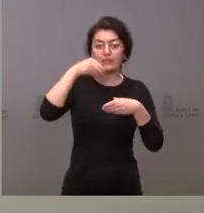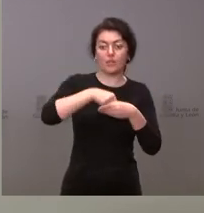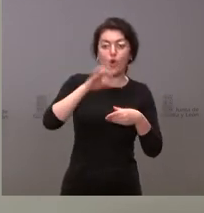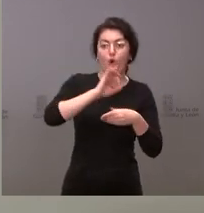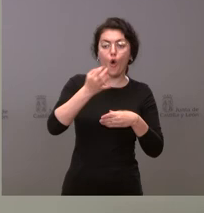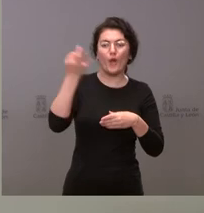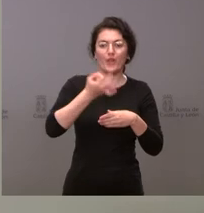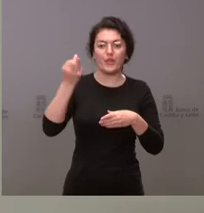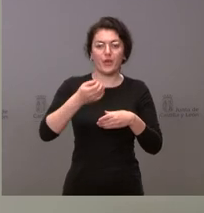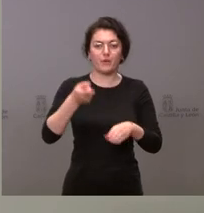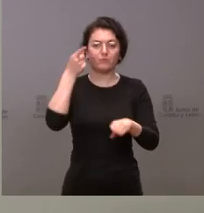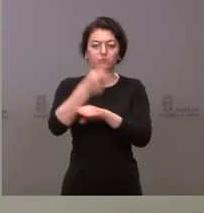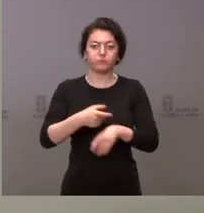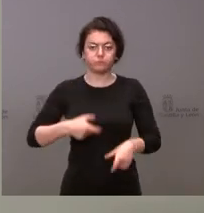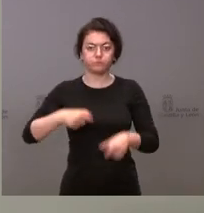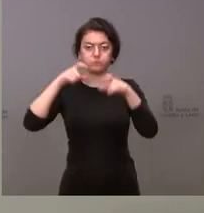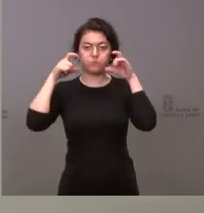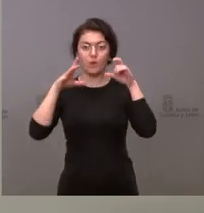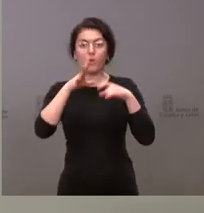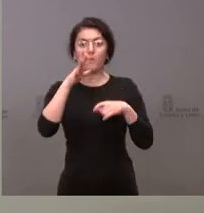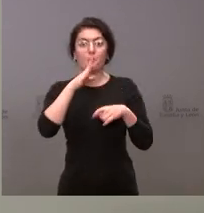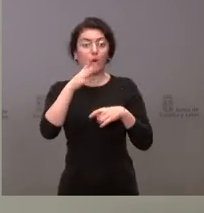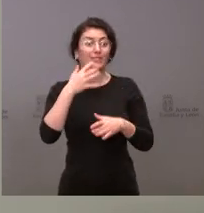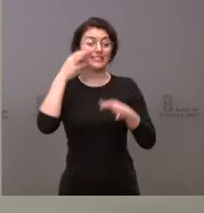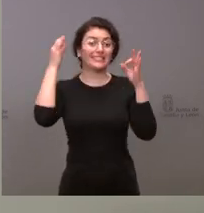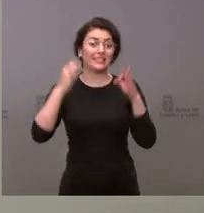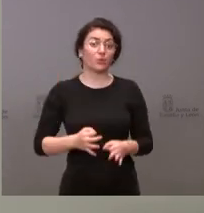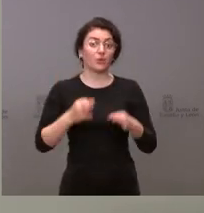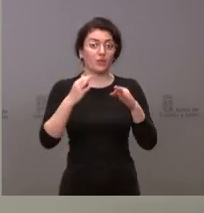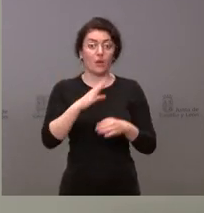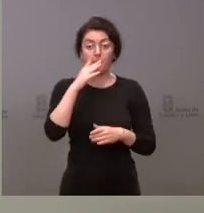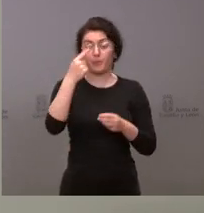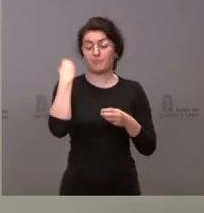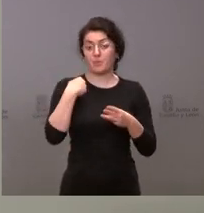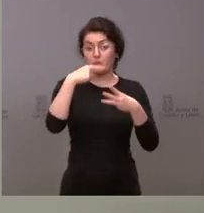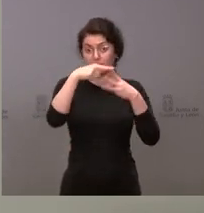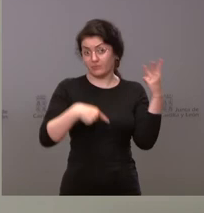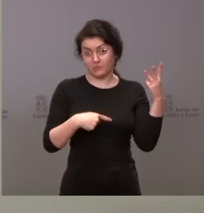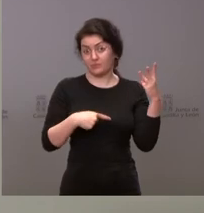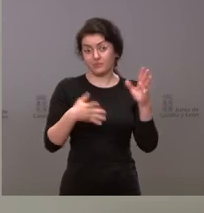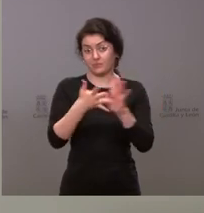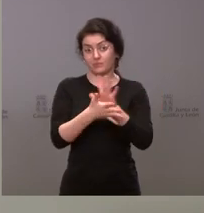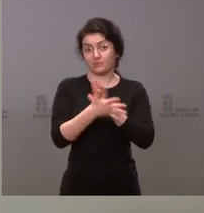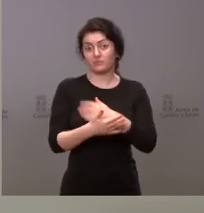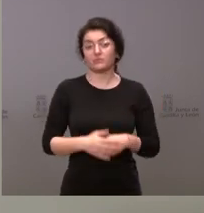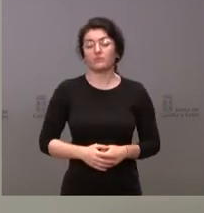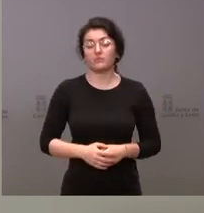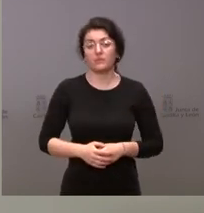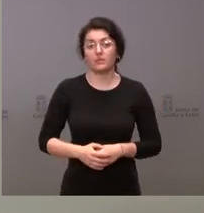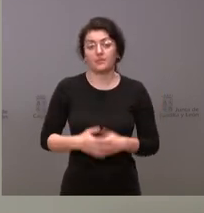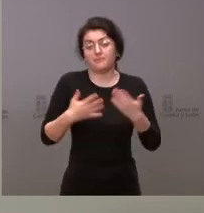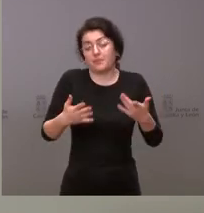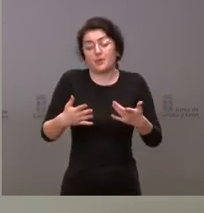que ser obligatorio por tener motivos de seguridad en algunas estas circunstancias que les he señalado en todo caso habrá que esperar